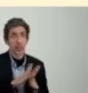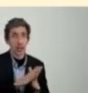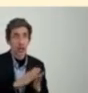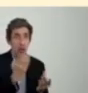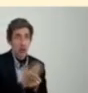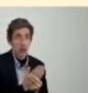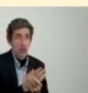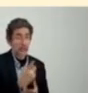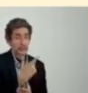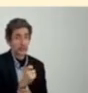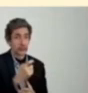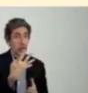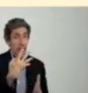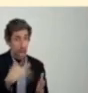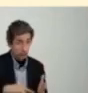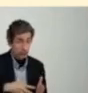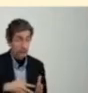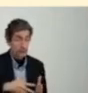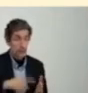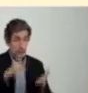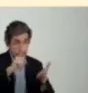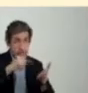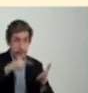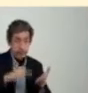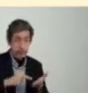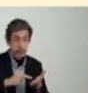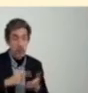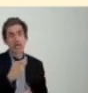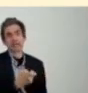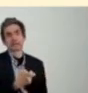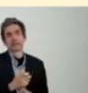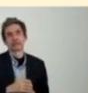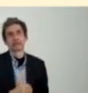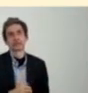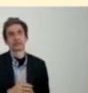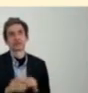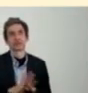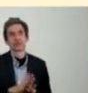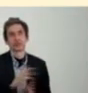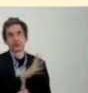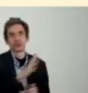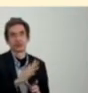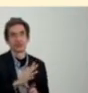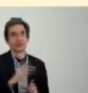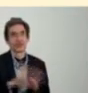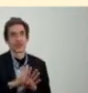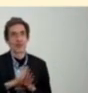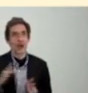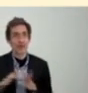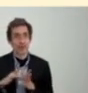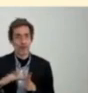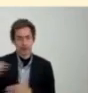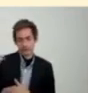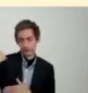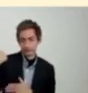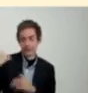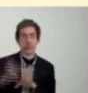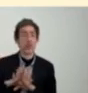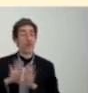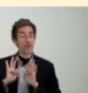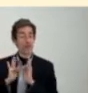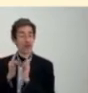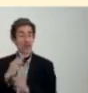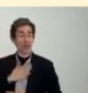página 114 comas, eso, dile al editor que no te esté tocando las pelotas, eso se llama estilo.